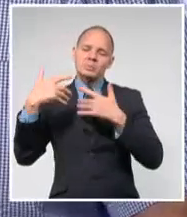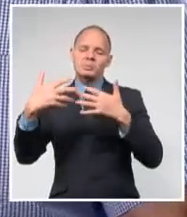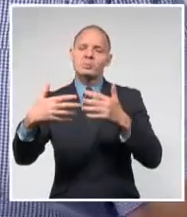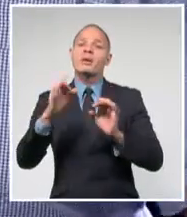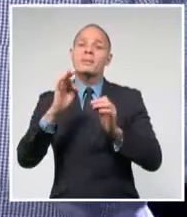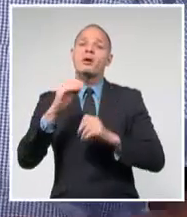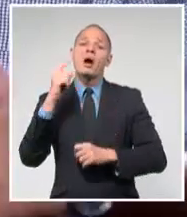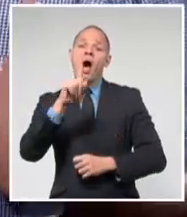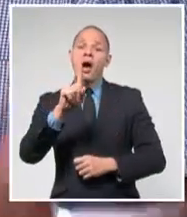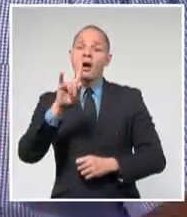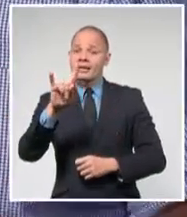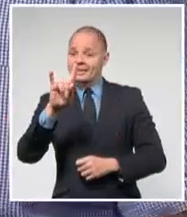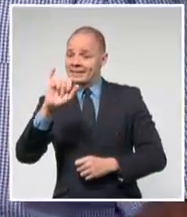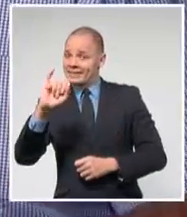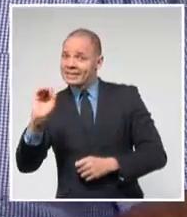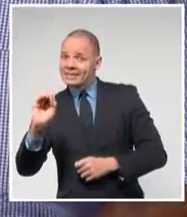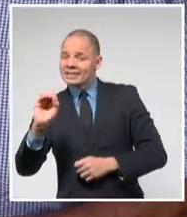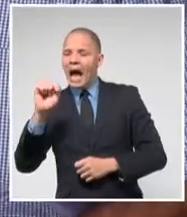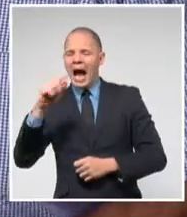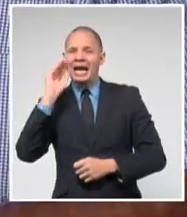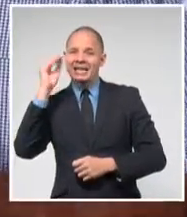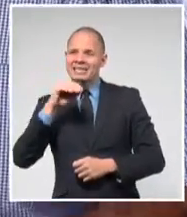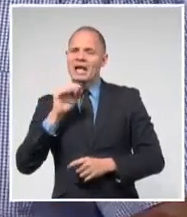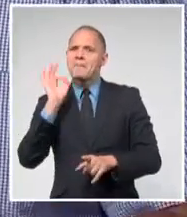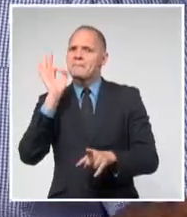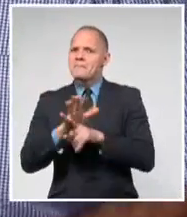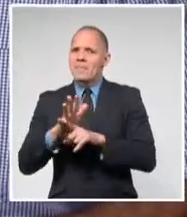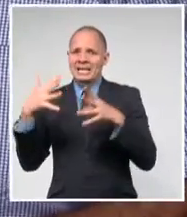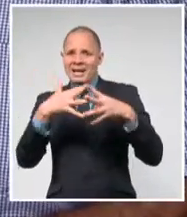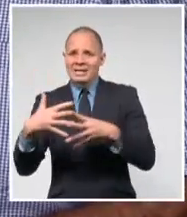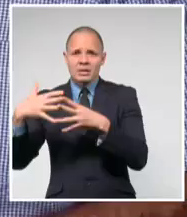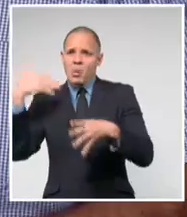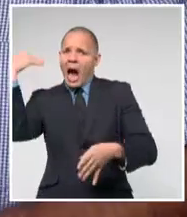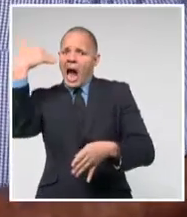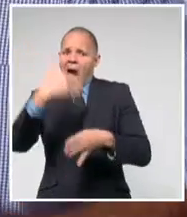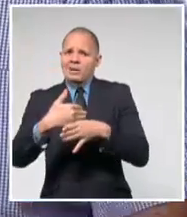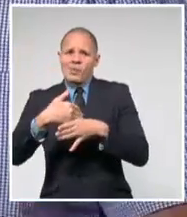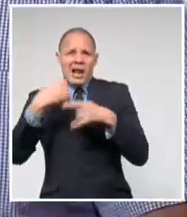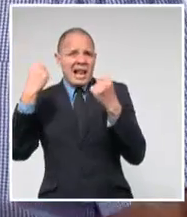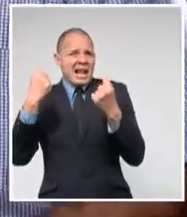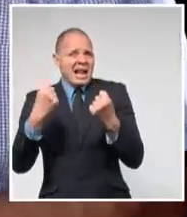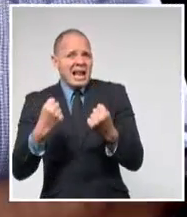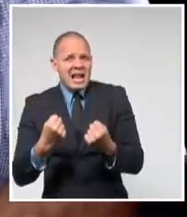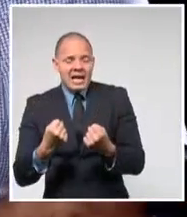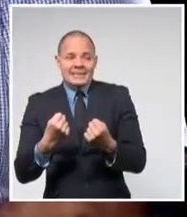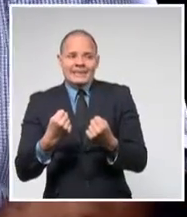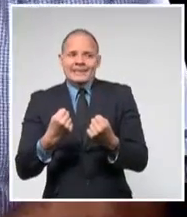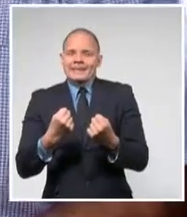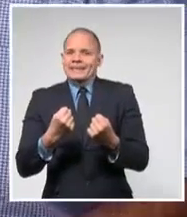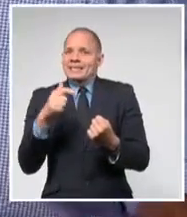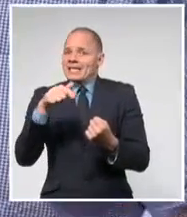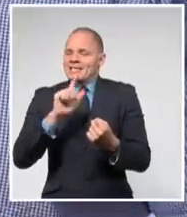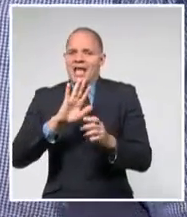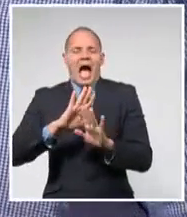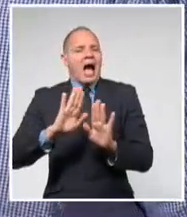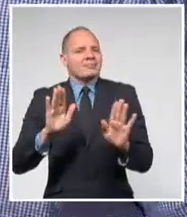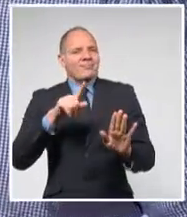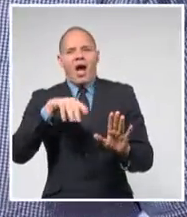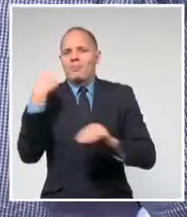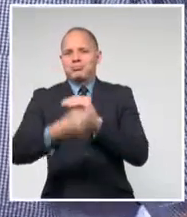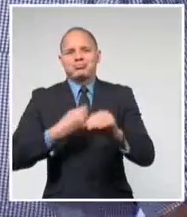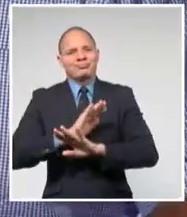1960, cuando se recrudecen las acciones de carácter violento y de carácter hostil del gobierno de los Estados Unidos hacia